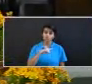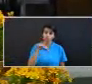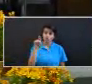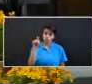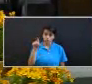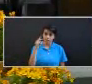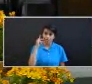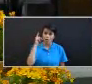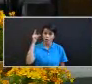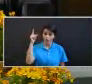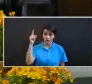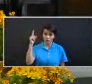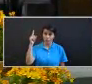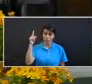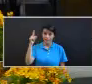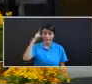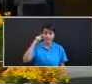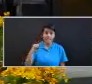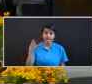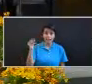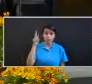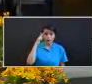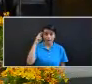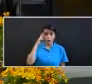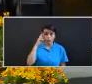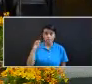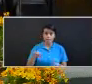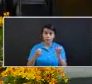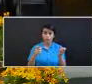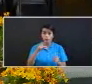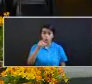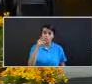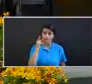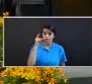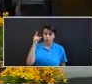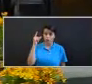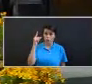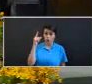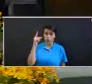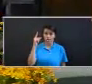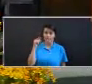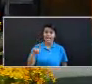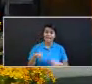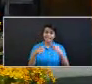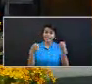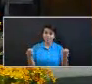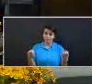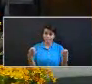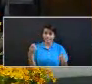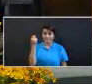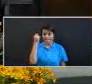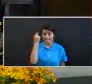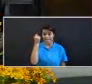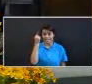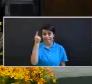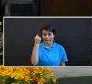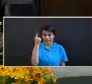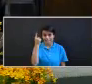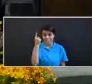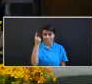Señor. El día que tú me reconozcas como tu Señor, entonces entenderás las palabras del